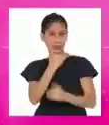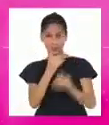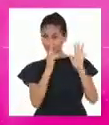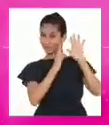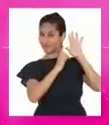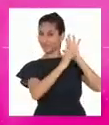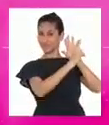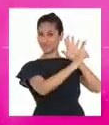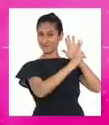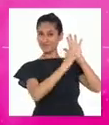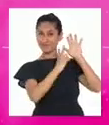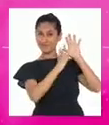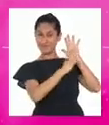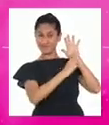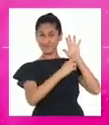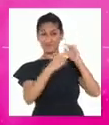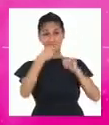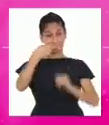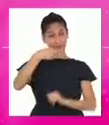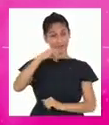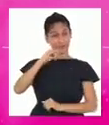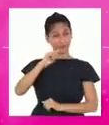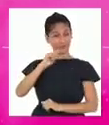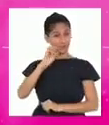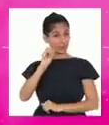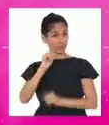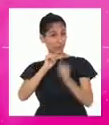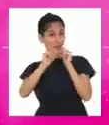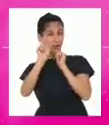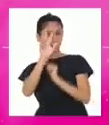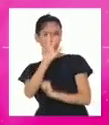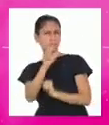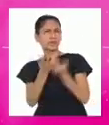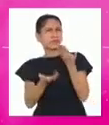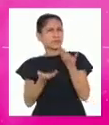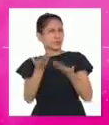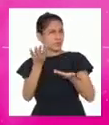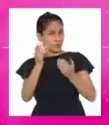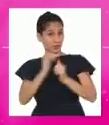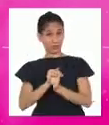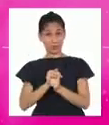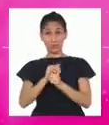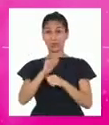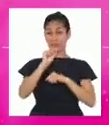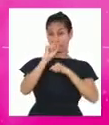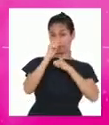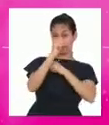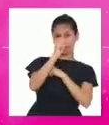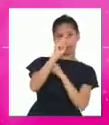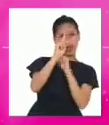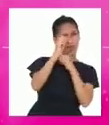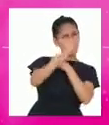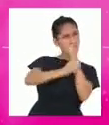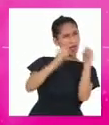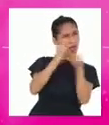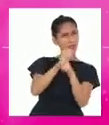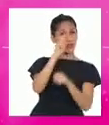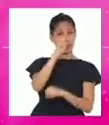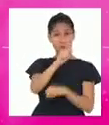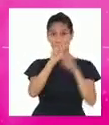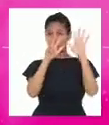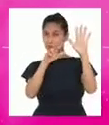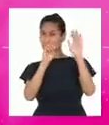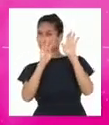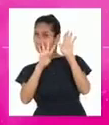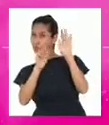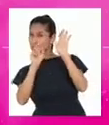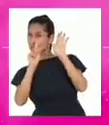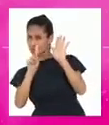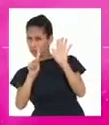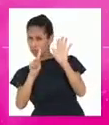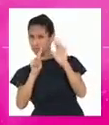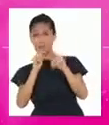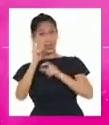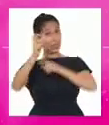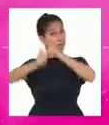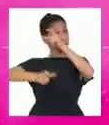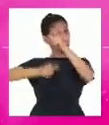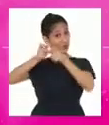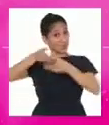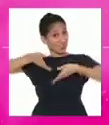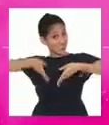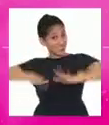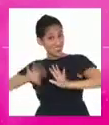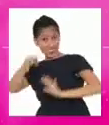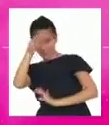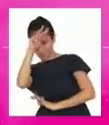Entonces, hito número 3 para nuestra línea de tiempo, a partir de 1896, las y los peruanos